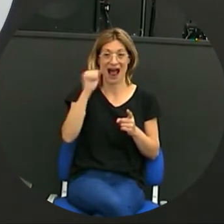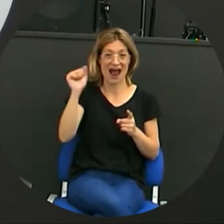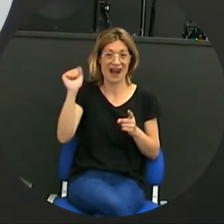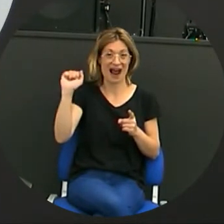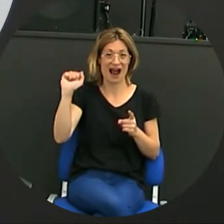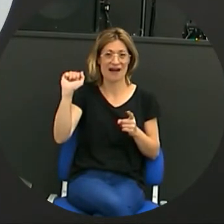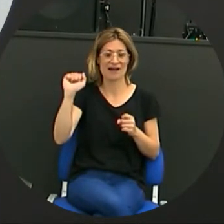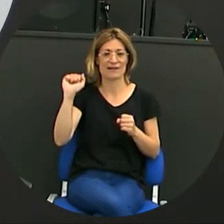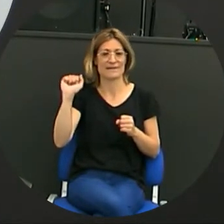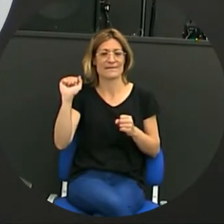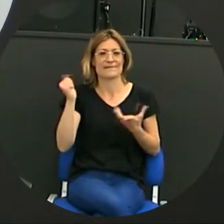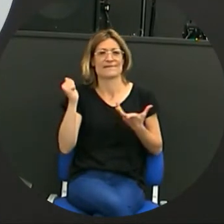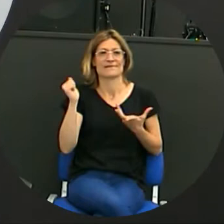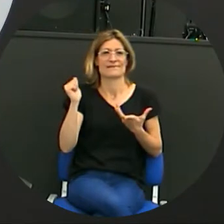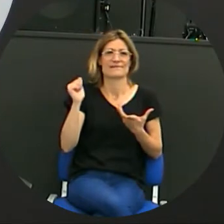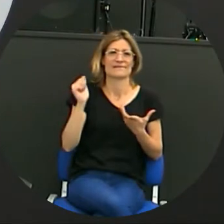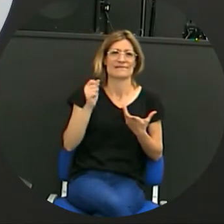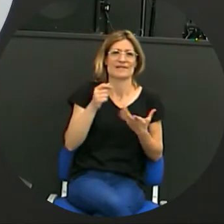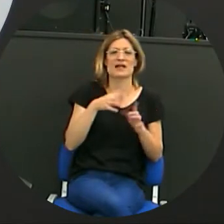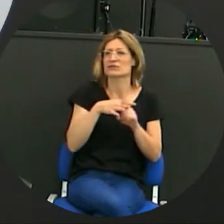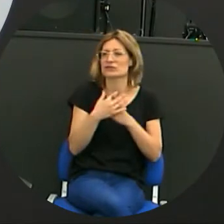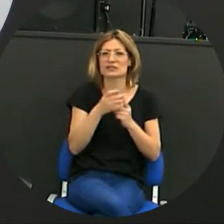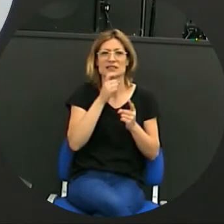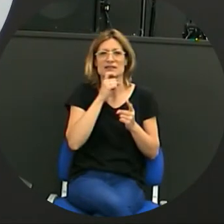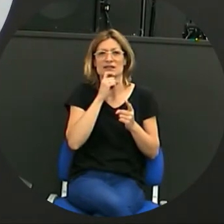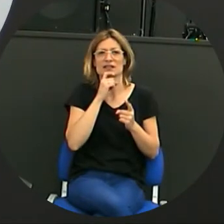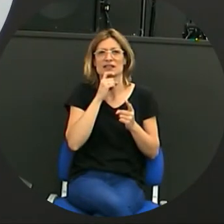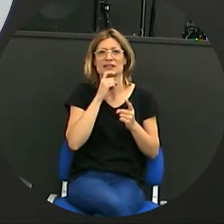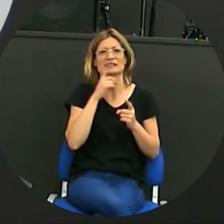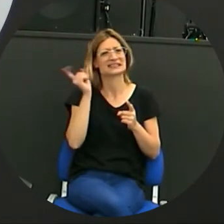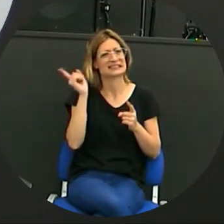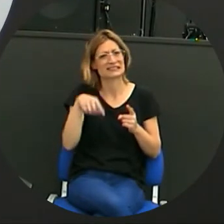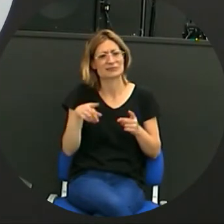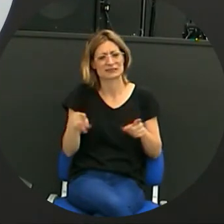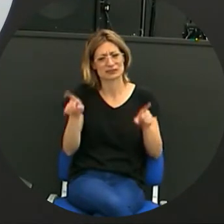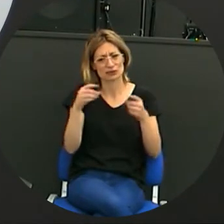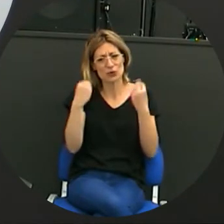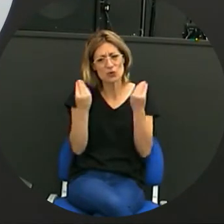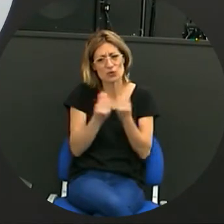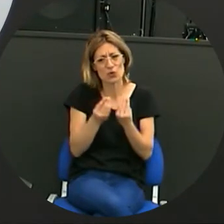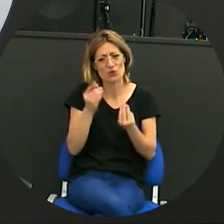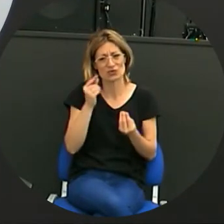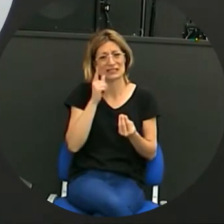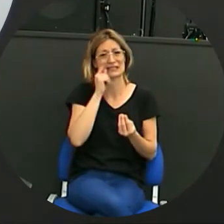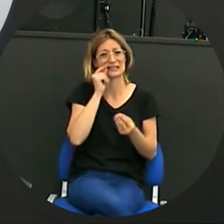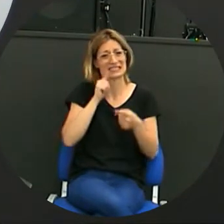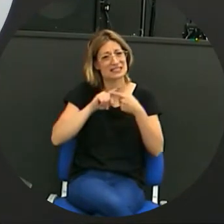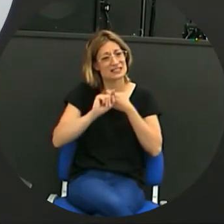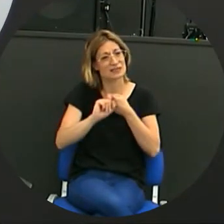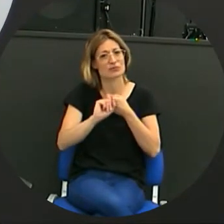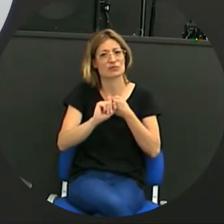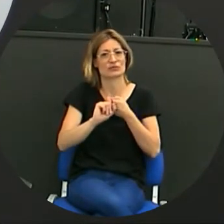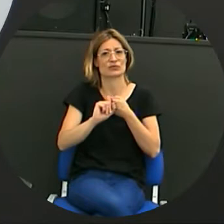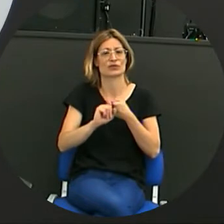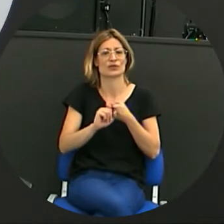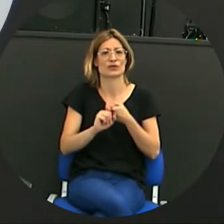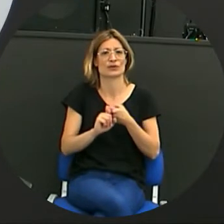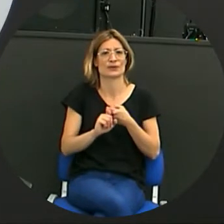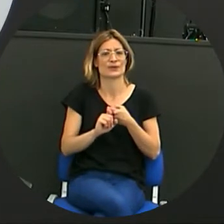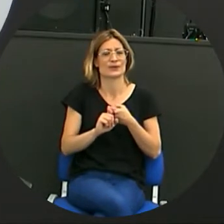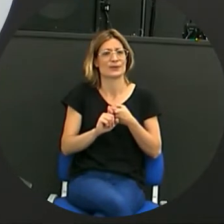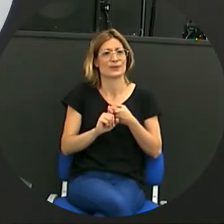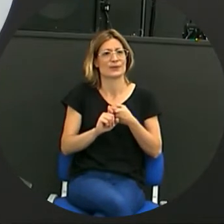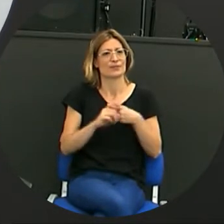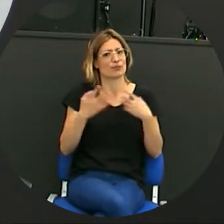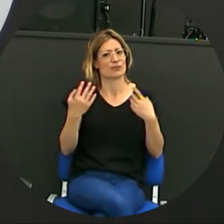la provisión completa por su esposo, no era suficiente. Ana tenía